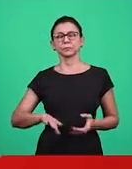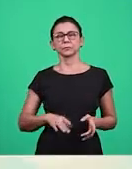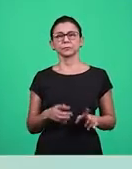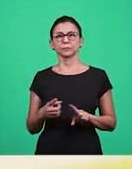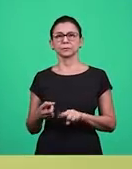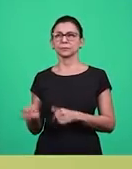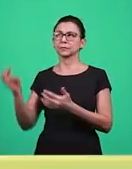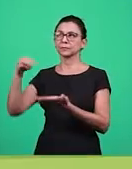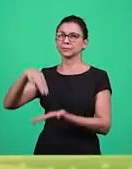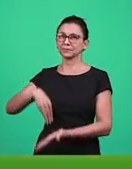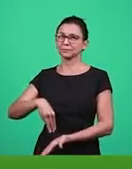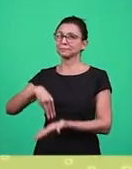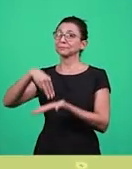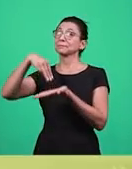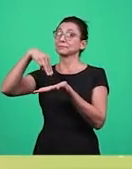Dios.